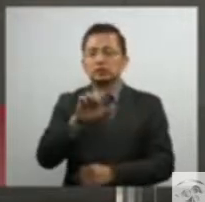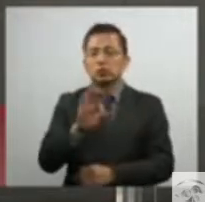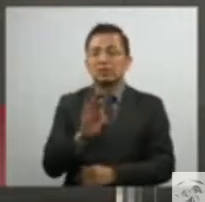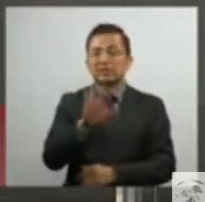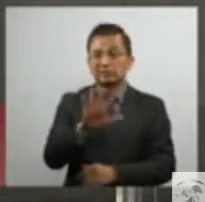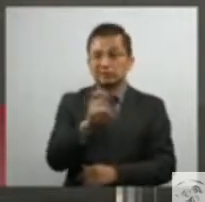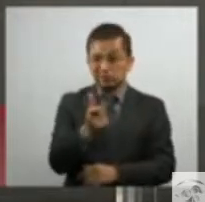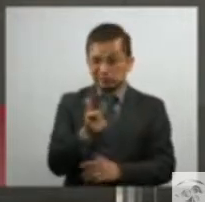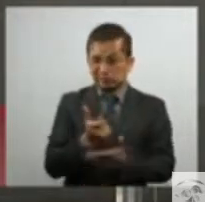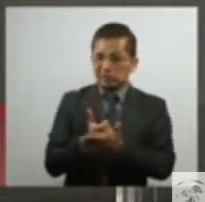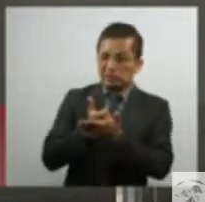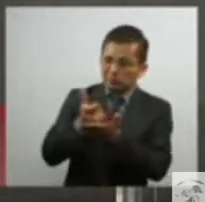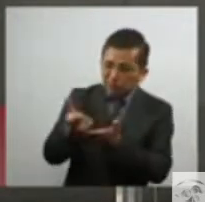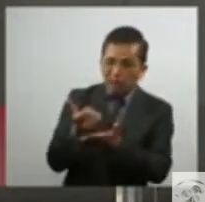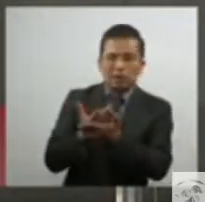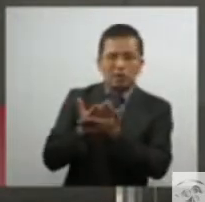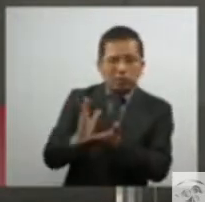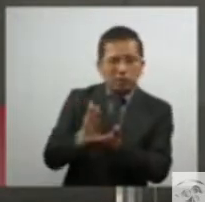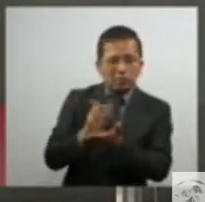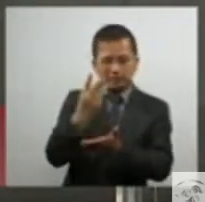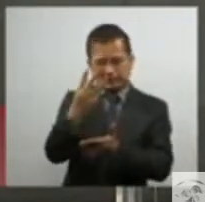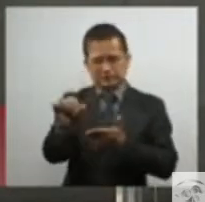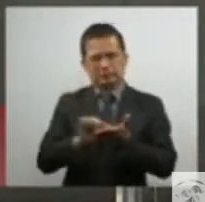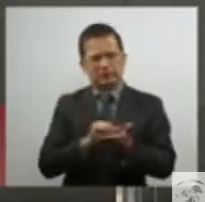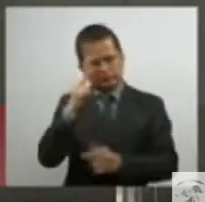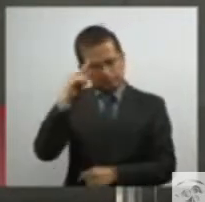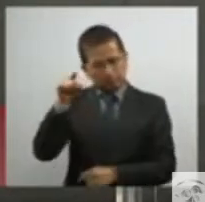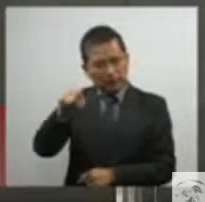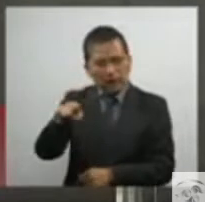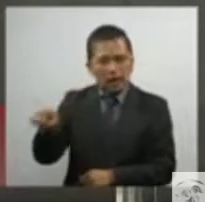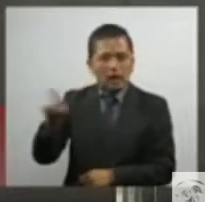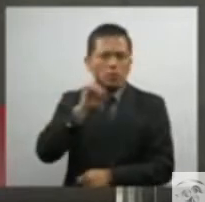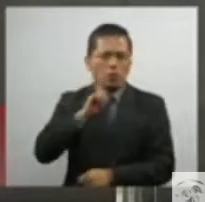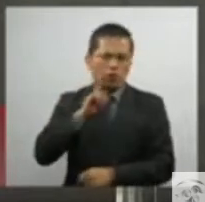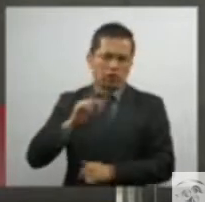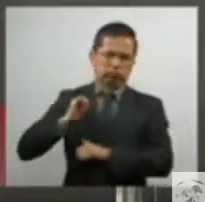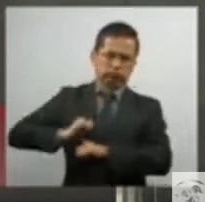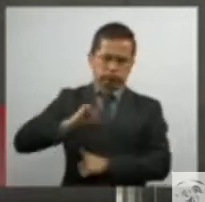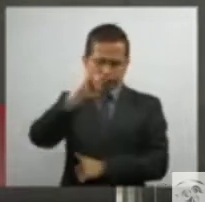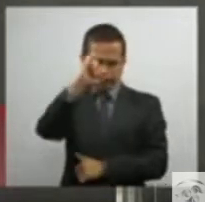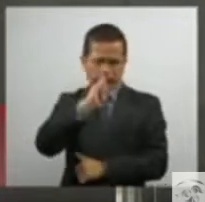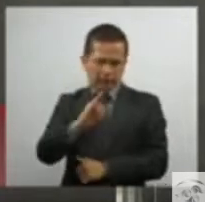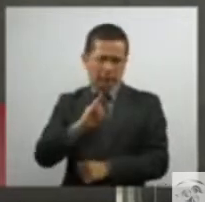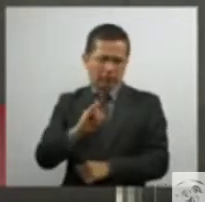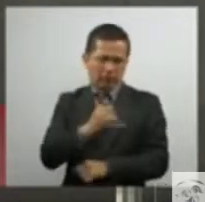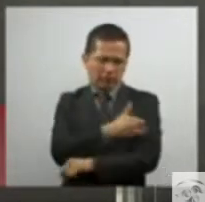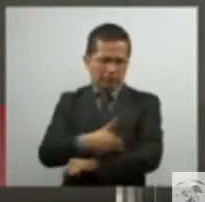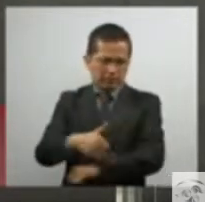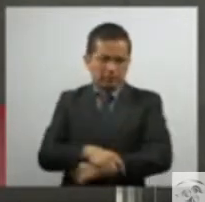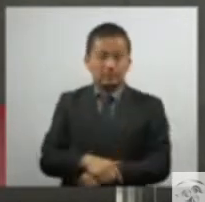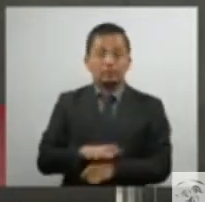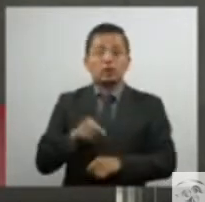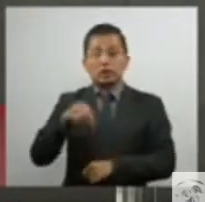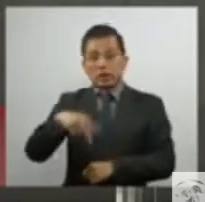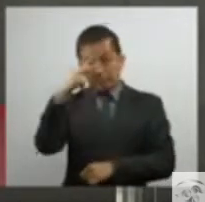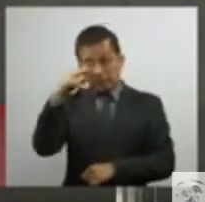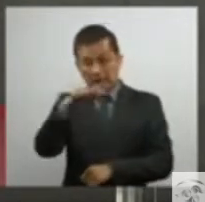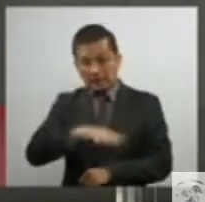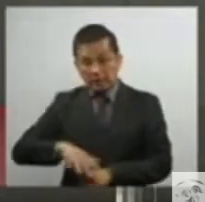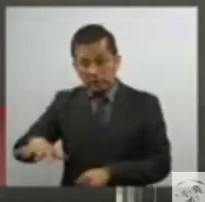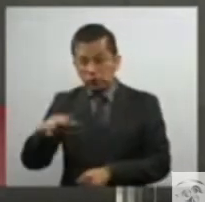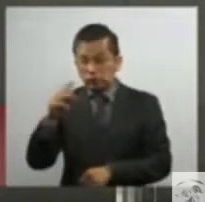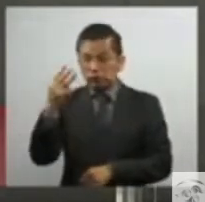a las jefas de familia, cuando sabemos que por lo menos una de cada 3 mujeres de este país se hace